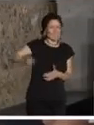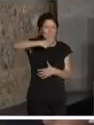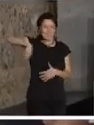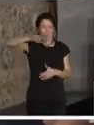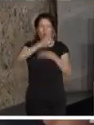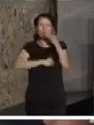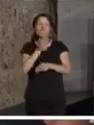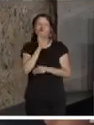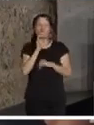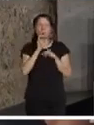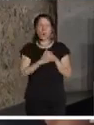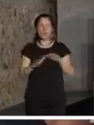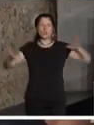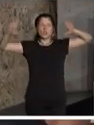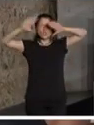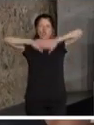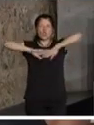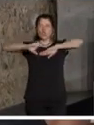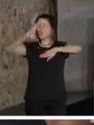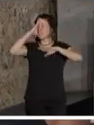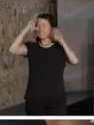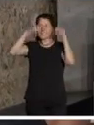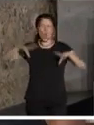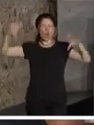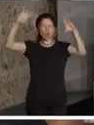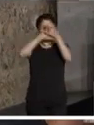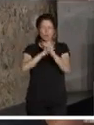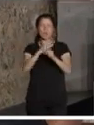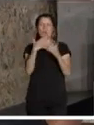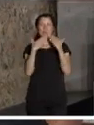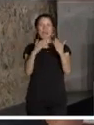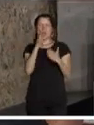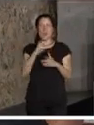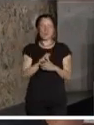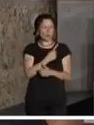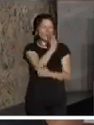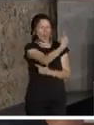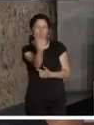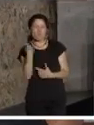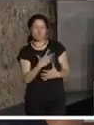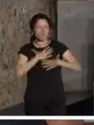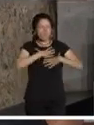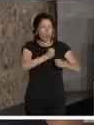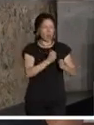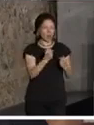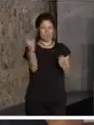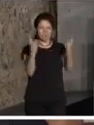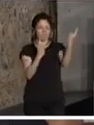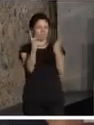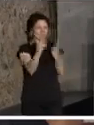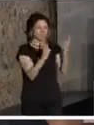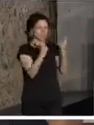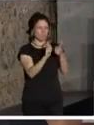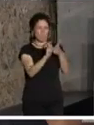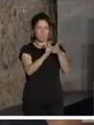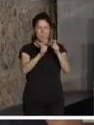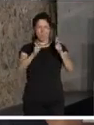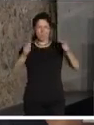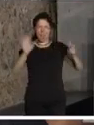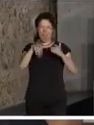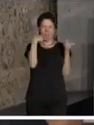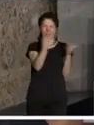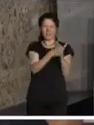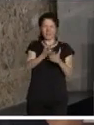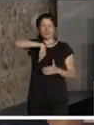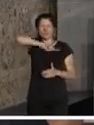lo hace bajo una noche sin luna pero gracias a que esas gotas de valentía existen van sumando gotas hasta